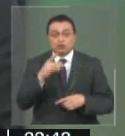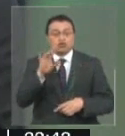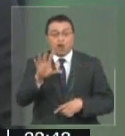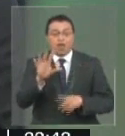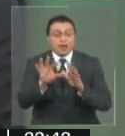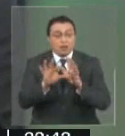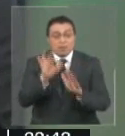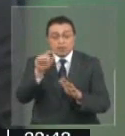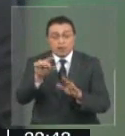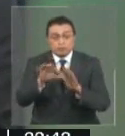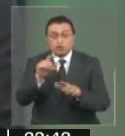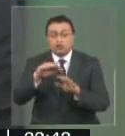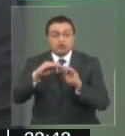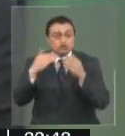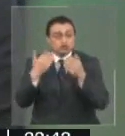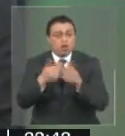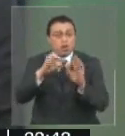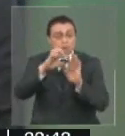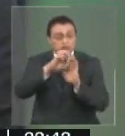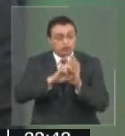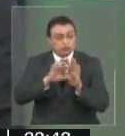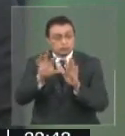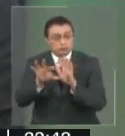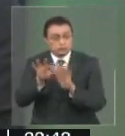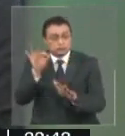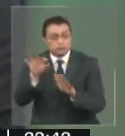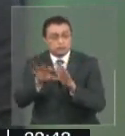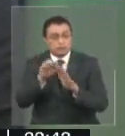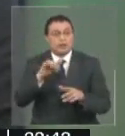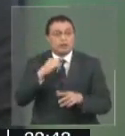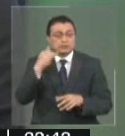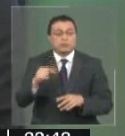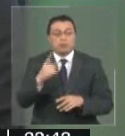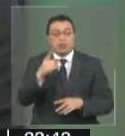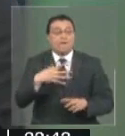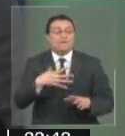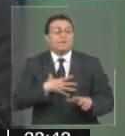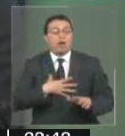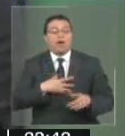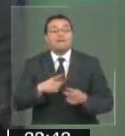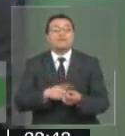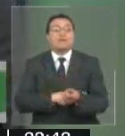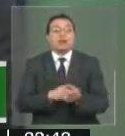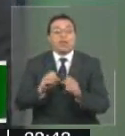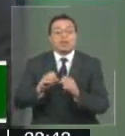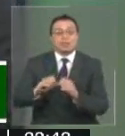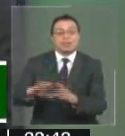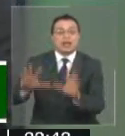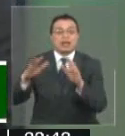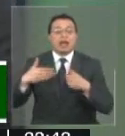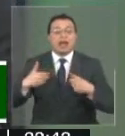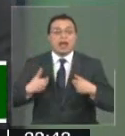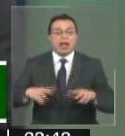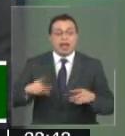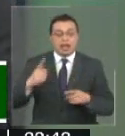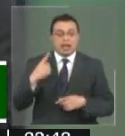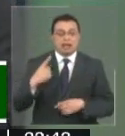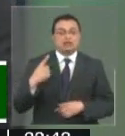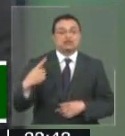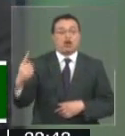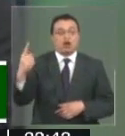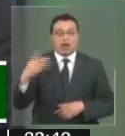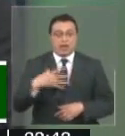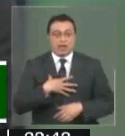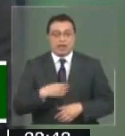encontramos siempre, en todo el proyecto que yo encuentro, siempre hay un gran miedo de la familia a dejar al hijo. A dejar al hijo, a